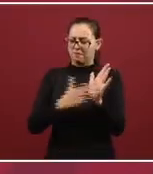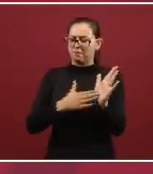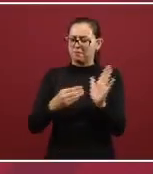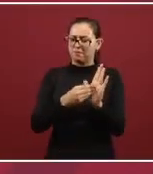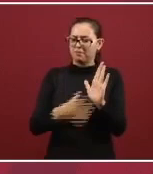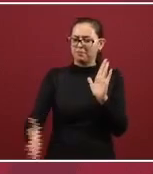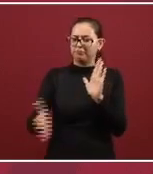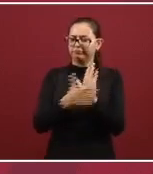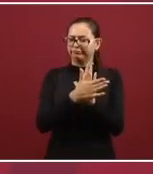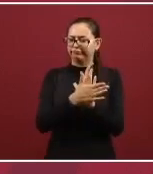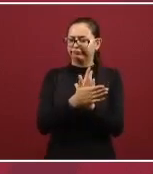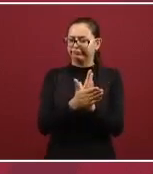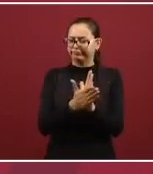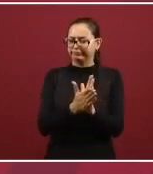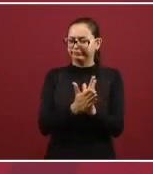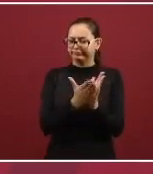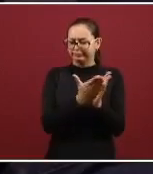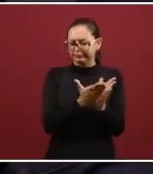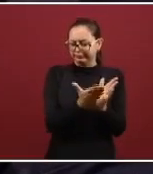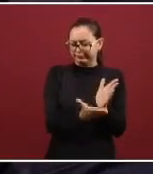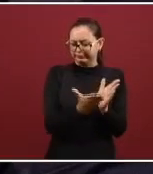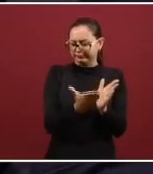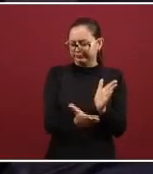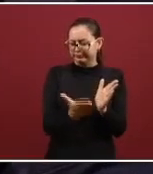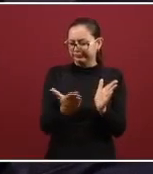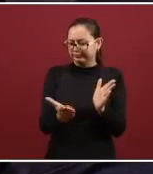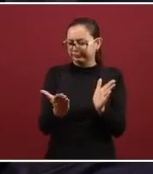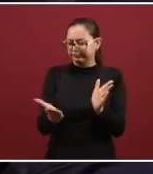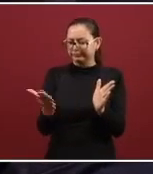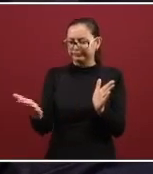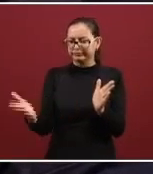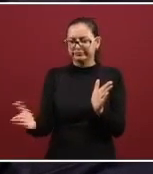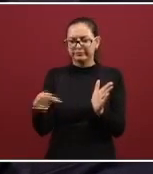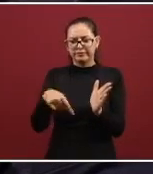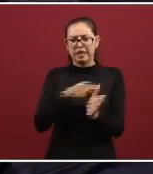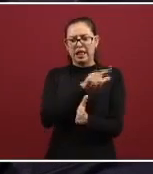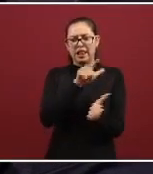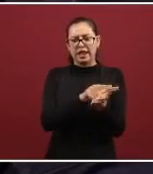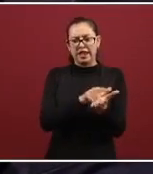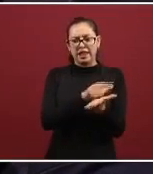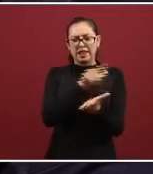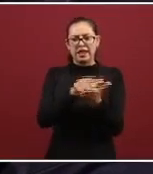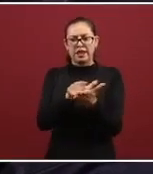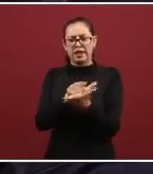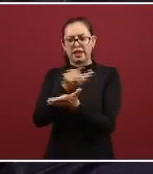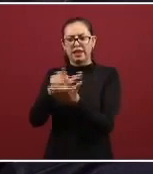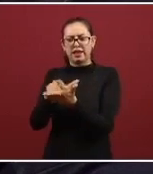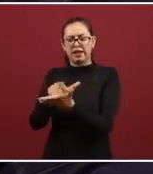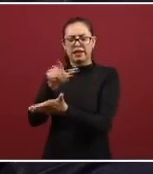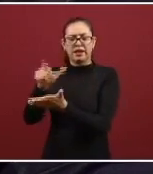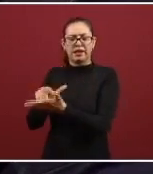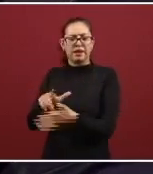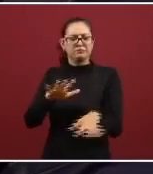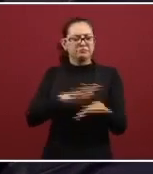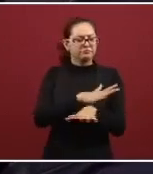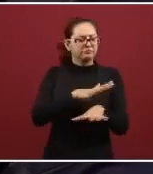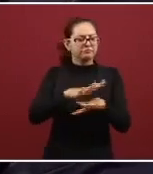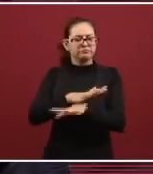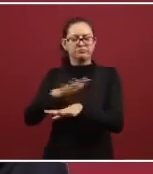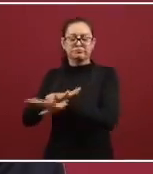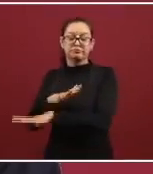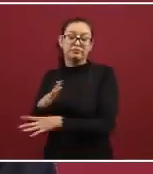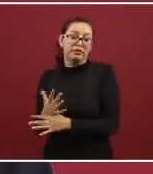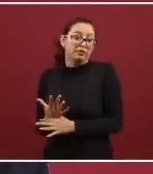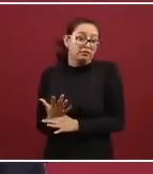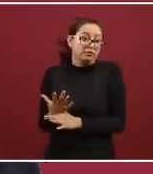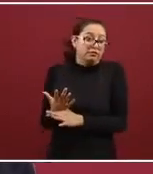están los documentos, los considerandos de las leyes que llevaron a la reforma energética. Se hablaba